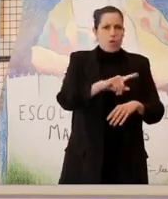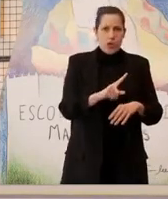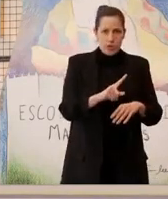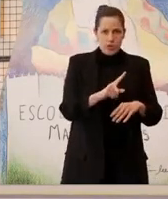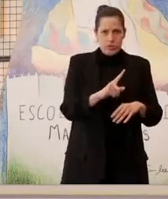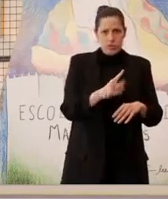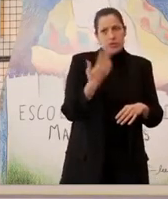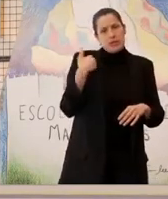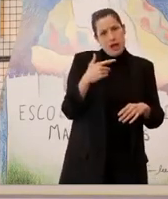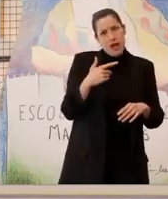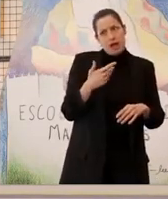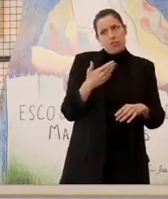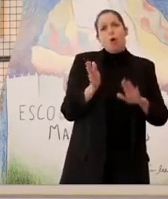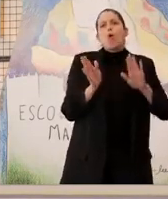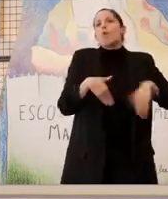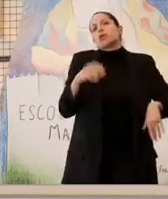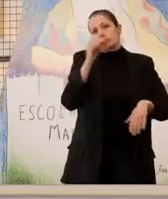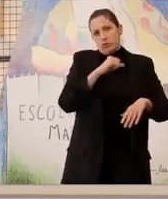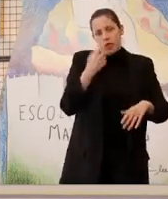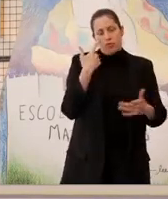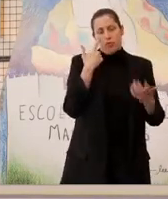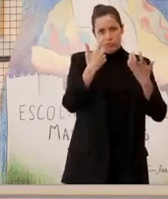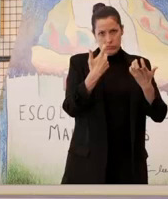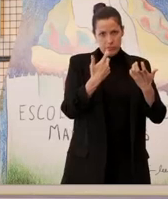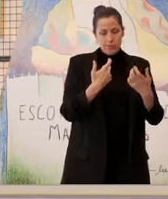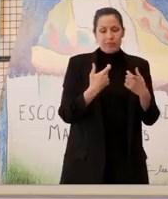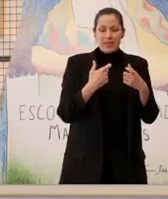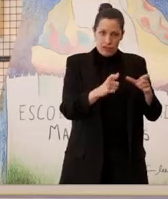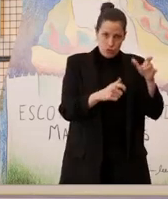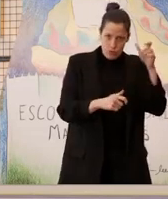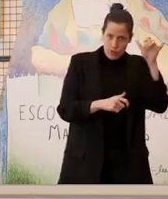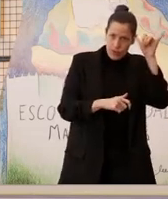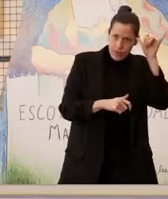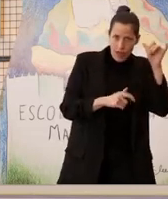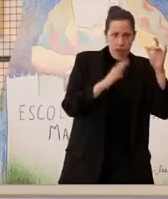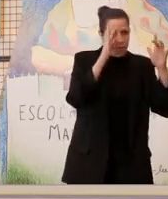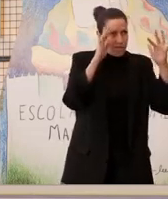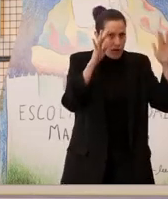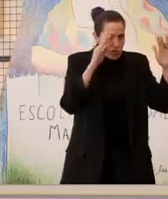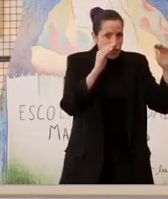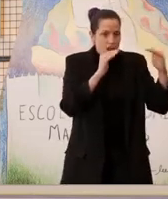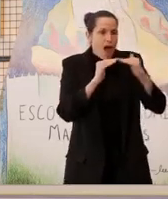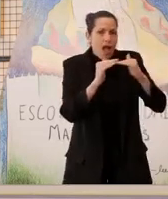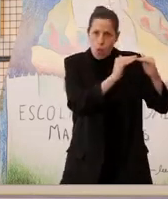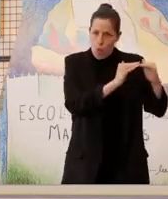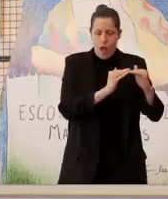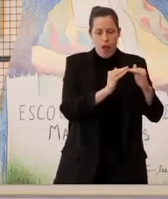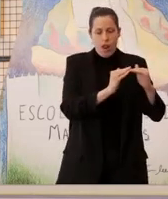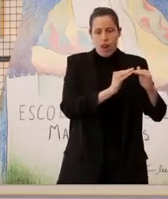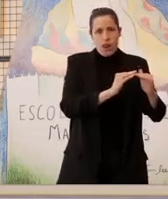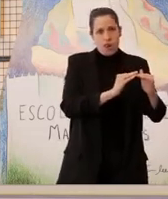ver además en los últimos años y esto yo creo que tiene que ver con que la vieja